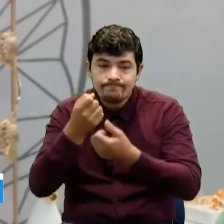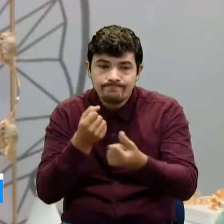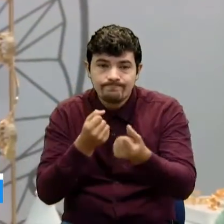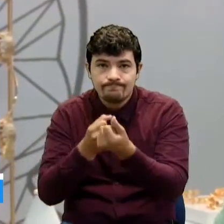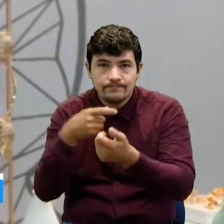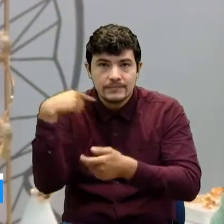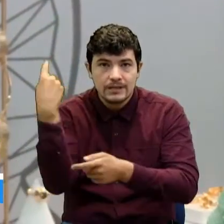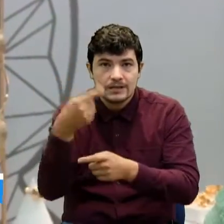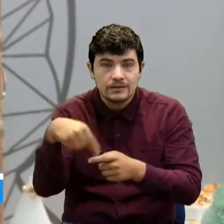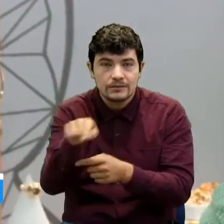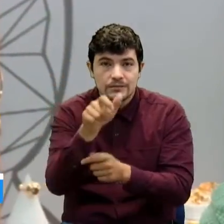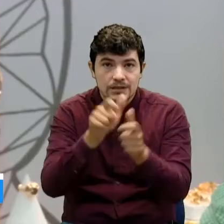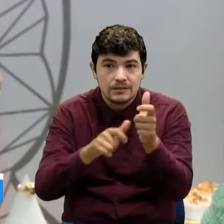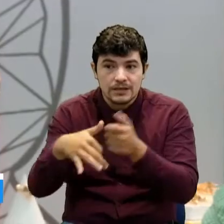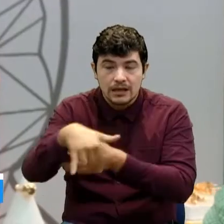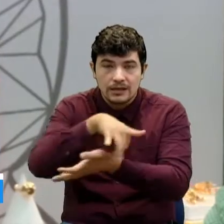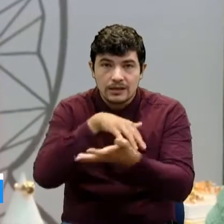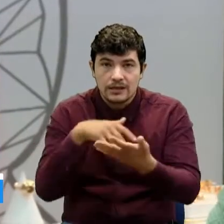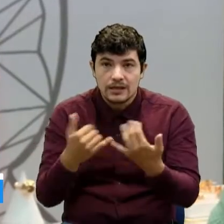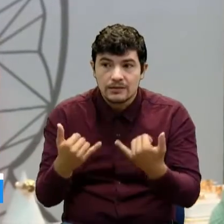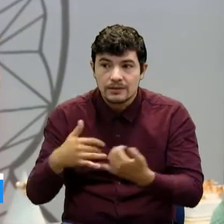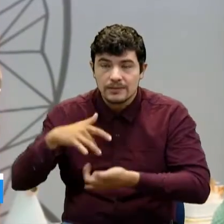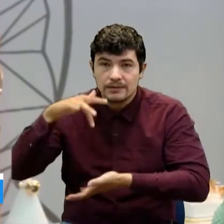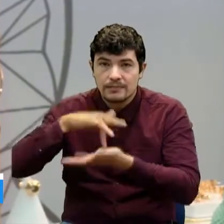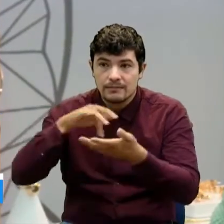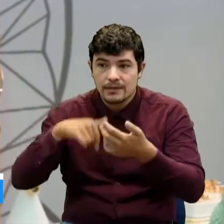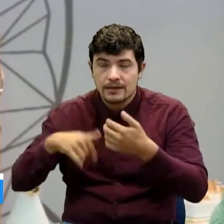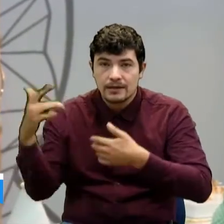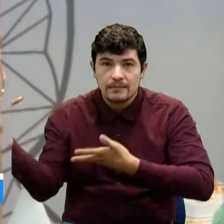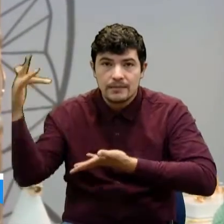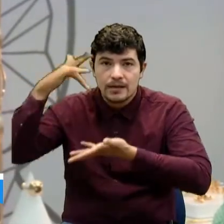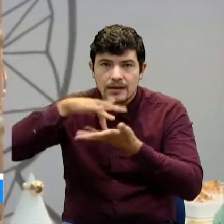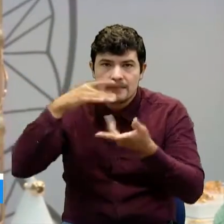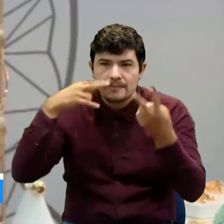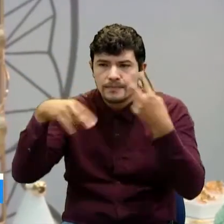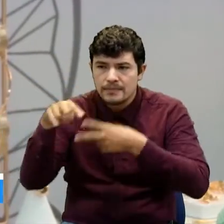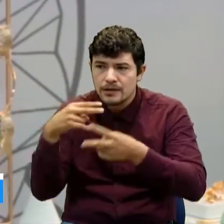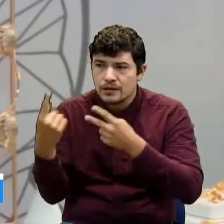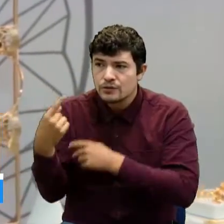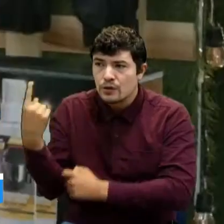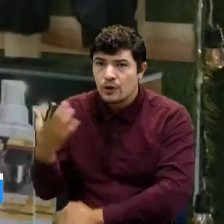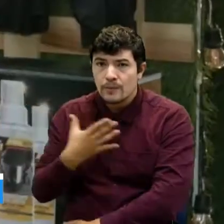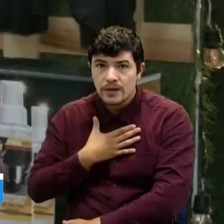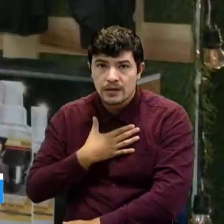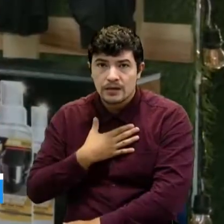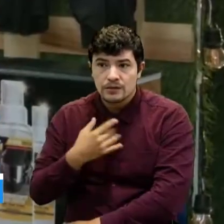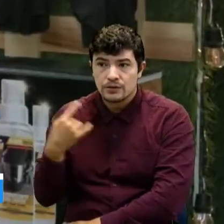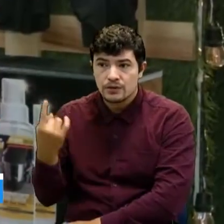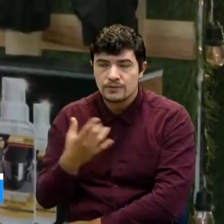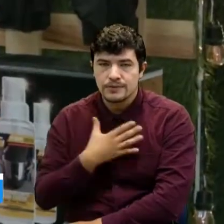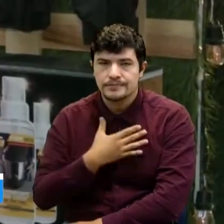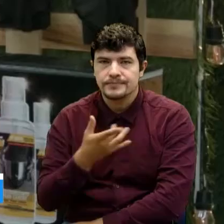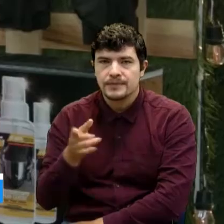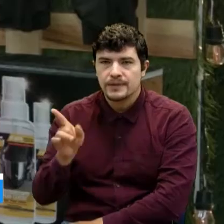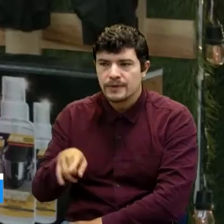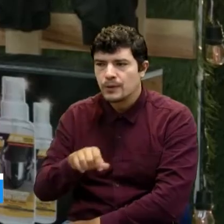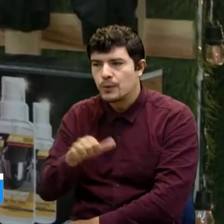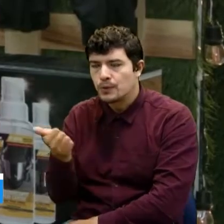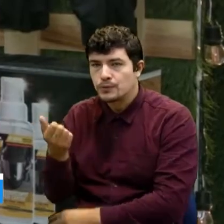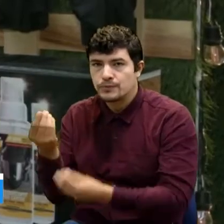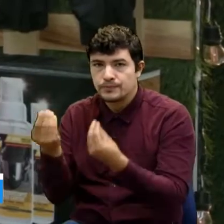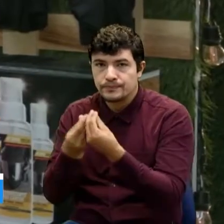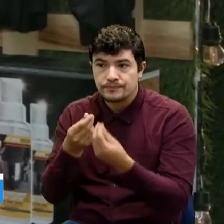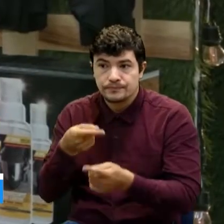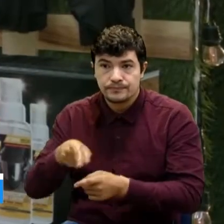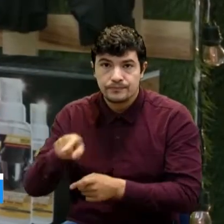todos los santandereanos que han venido a visitarnos, no solamente a mí, sino a mis compañeros. Esta feria